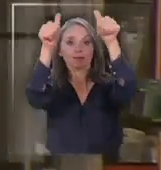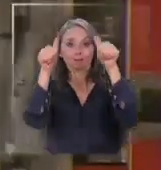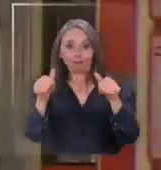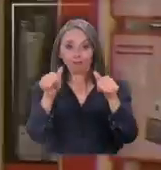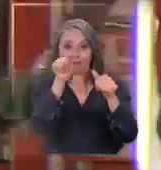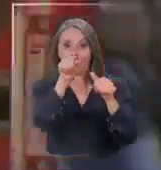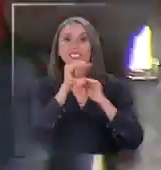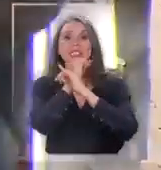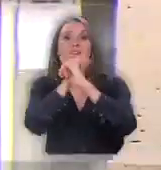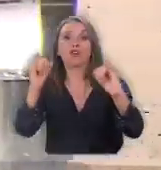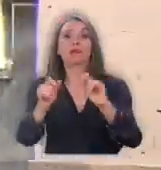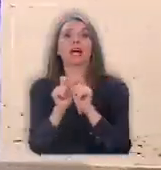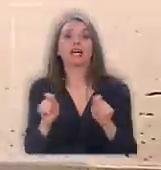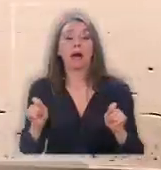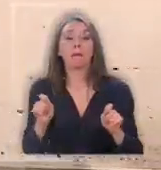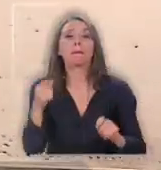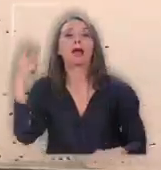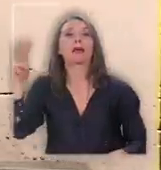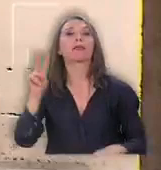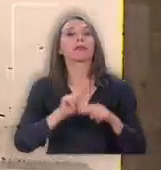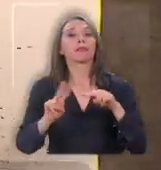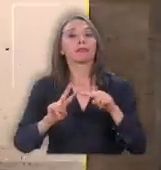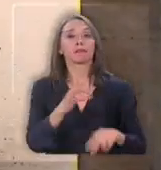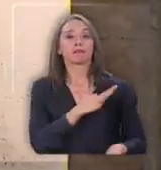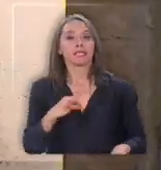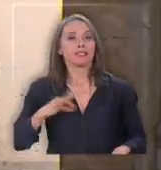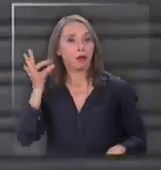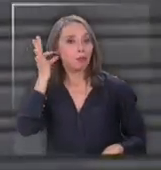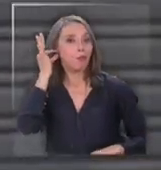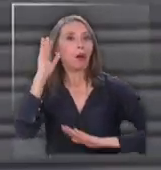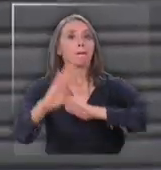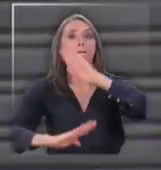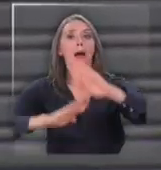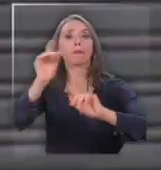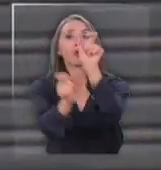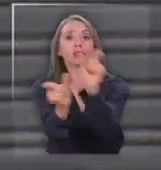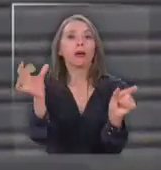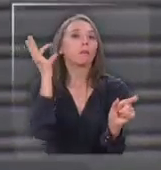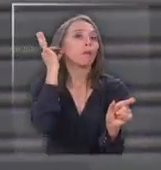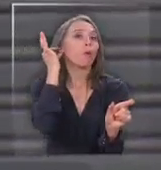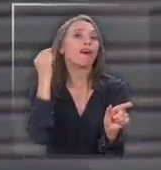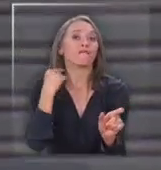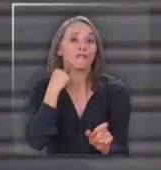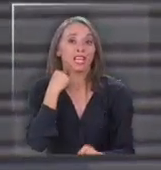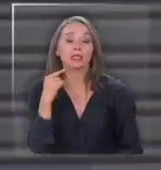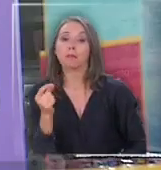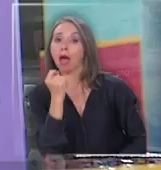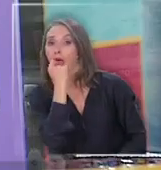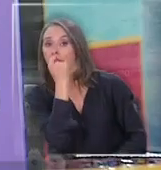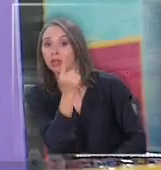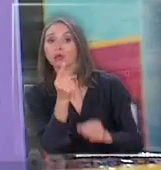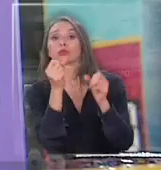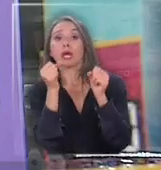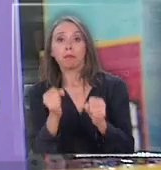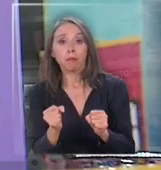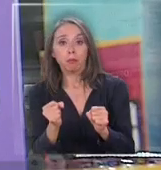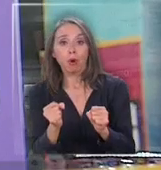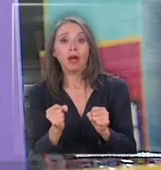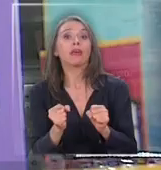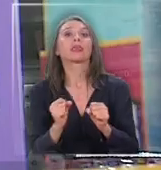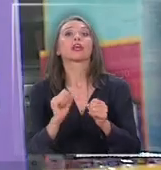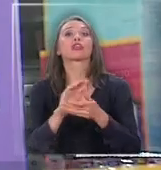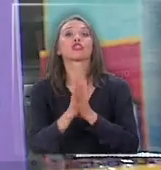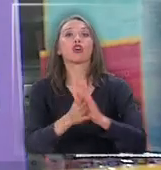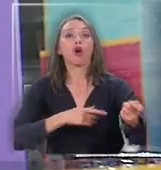a conocer esta campaña del Ministerio de la Mujer que busca dar protección a las víctimas. Estas denuncias también se podrán hacer en todas las